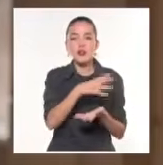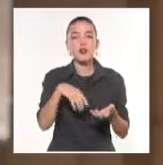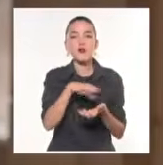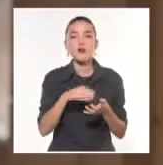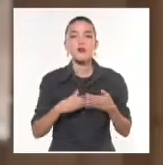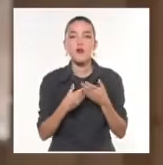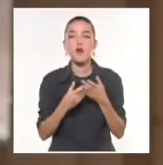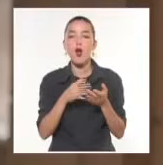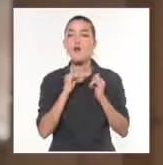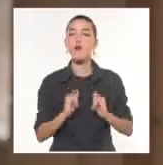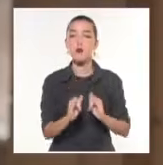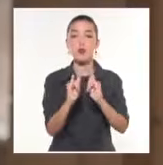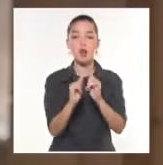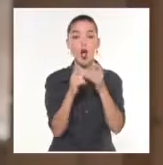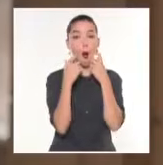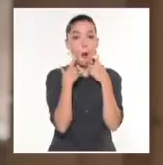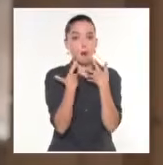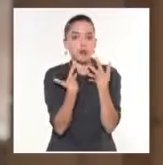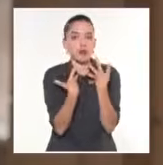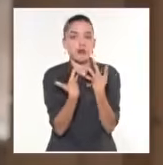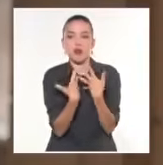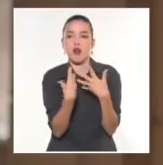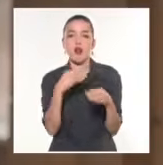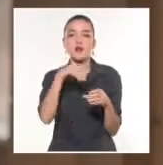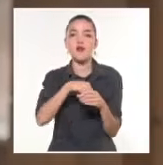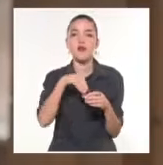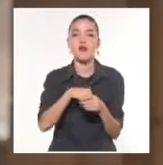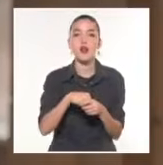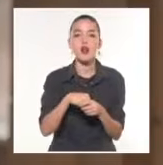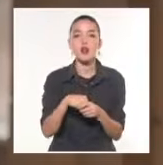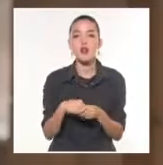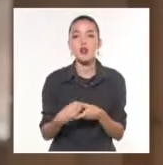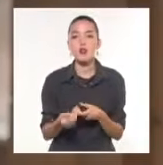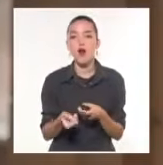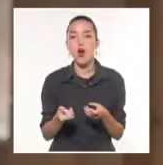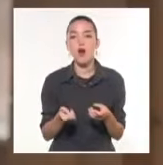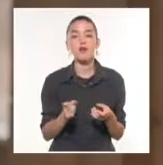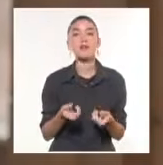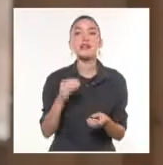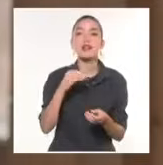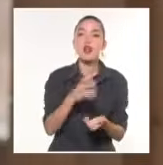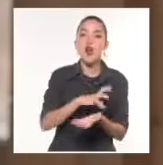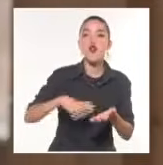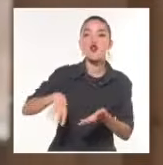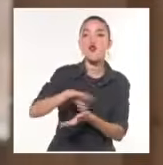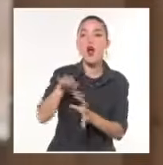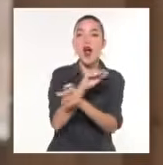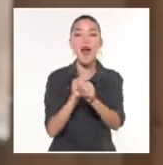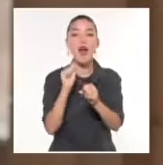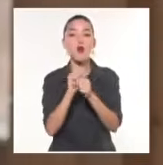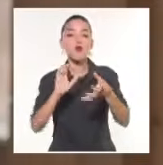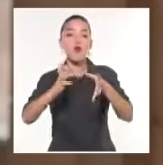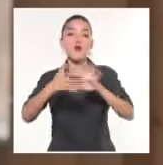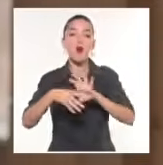no es capaz de captar esas interioridades, esos matices propios de las regiones, de las naciones, del uso y el modo en que hablamos cada